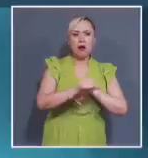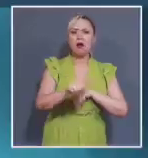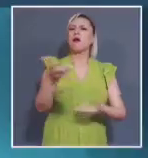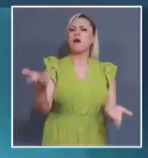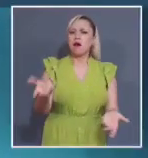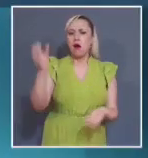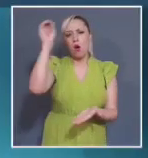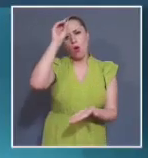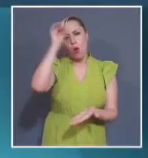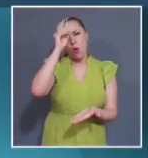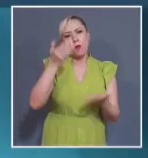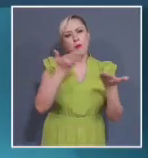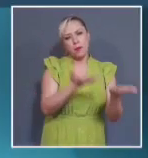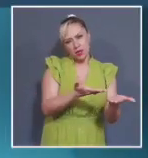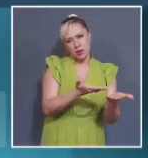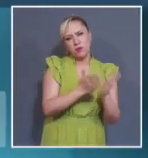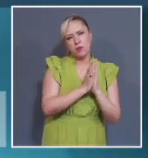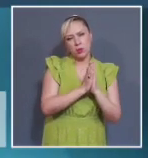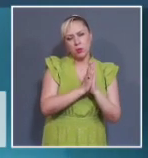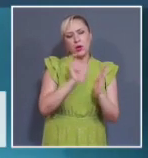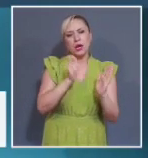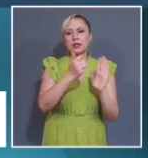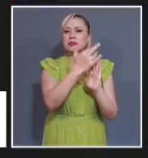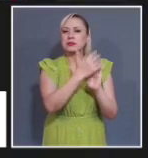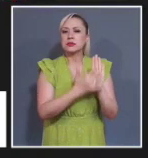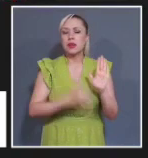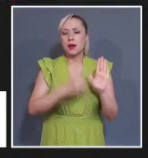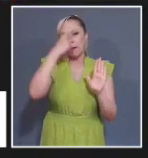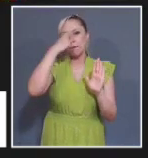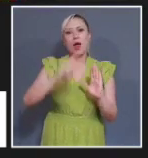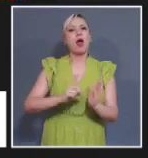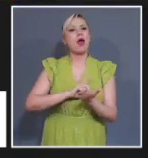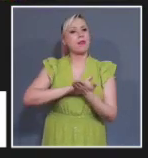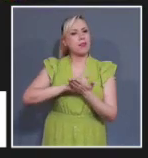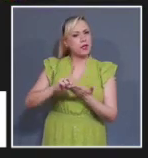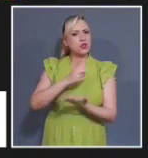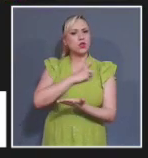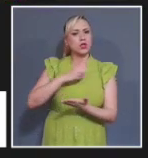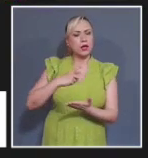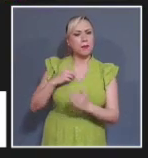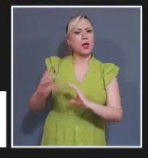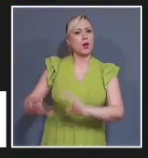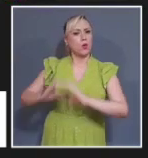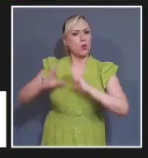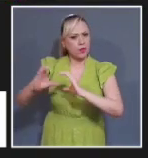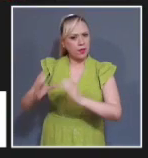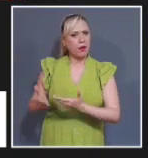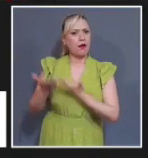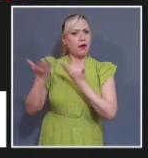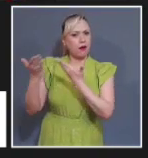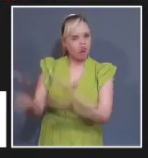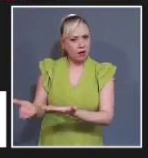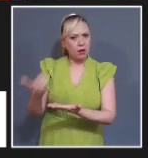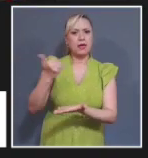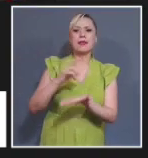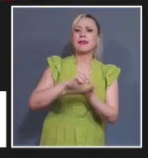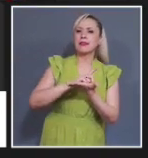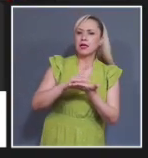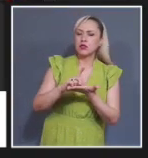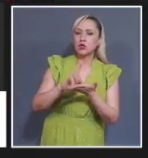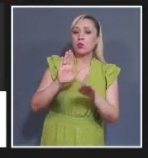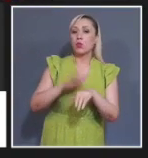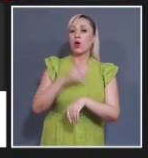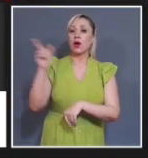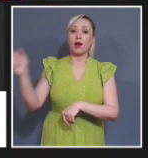sobre el contenido y alcance del derecho al cuidado y su interrelación con otros derechos, esto a la luz de la Convención Americana y